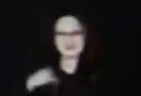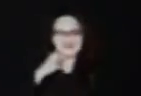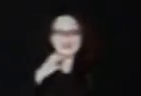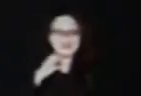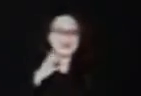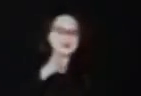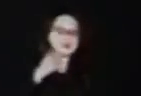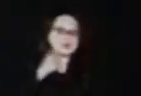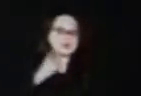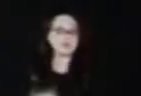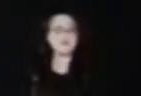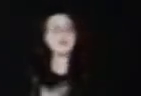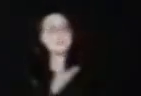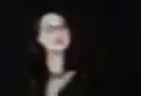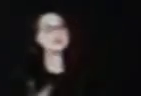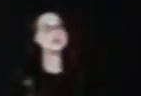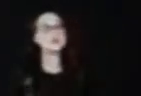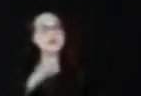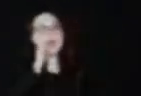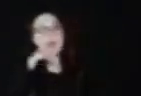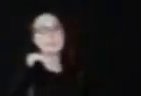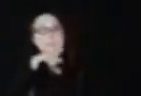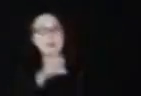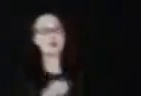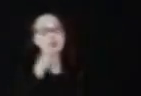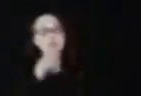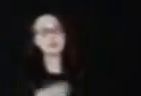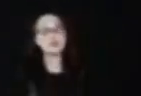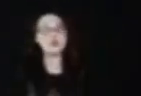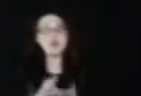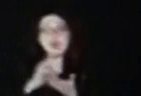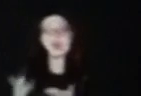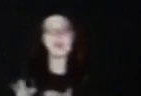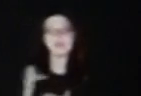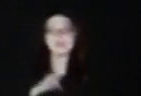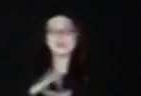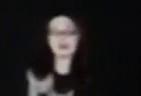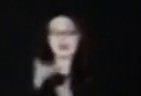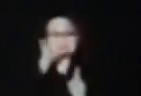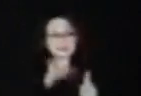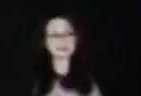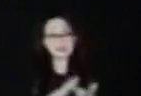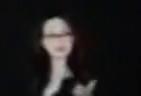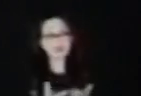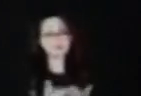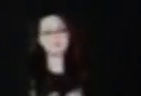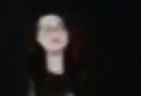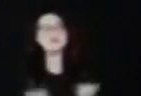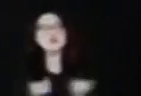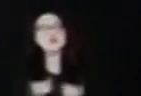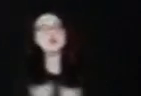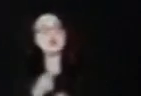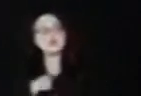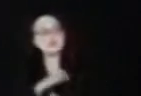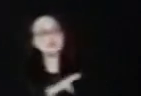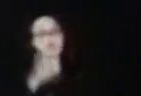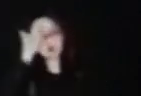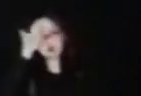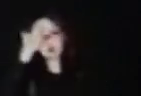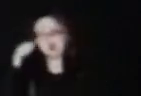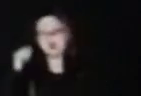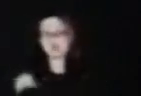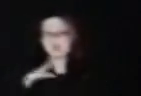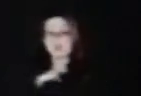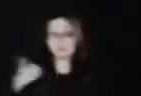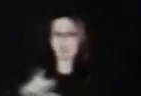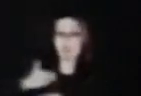Andrés Manuel López Obrador dijo: le agradezco sus atenciones, pero sobre todo le reconozco no haber intervenido como